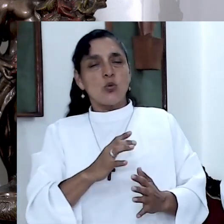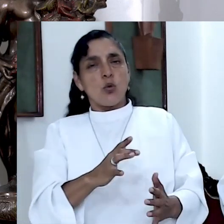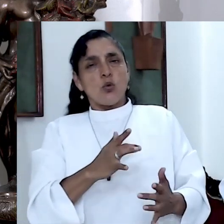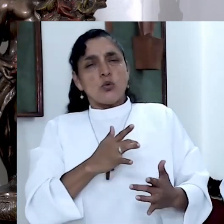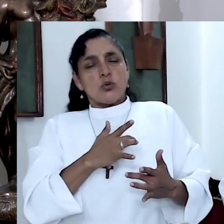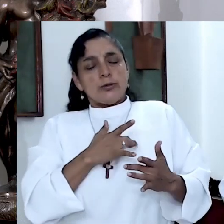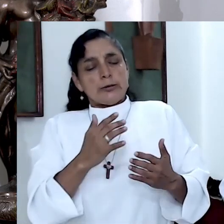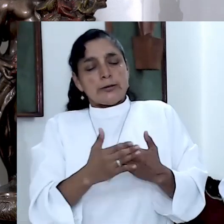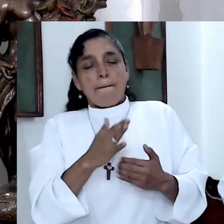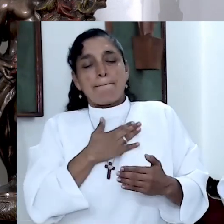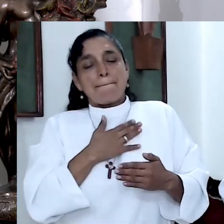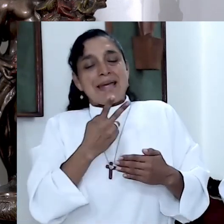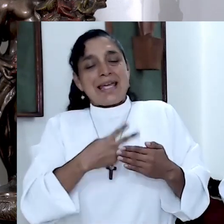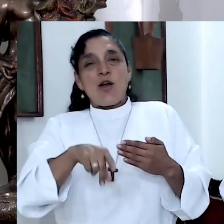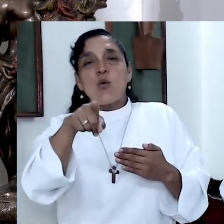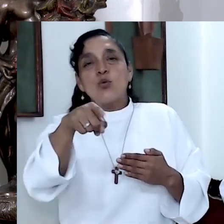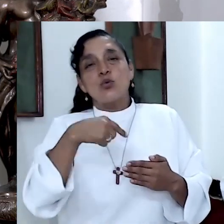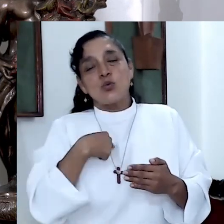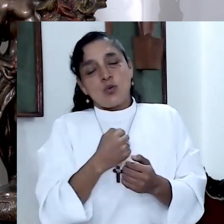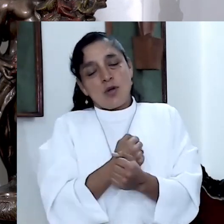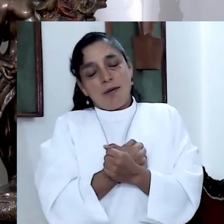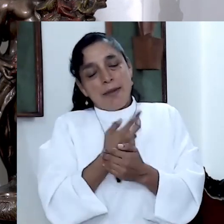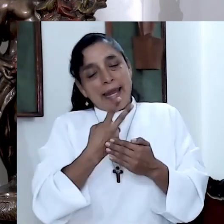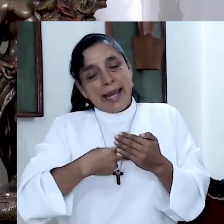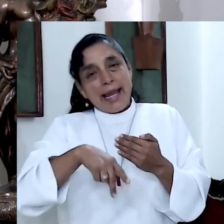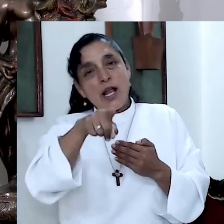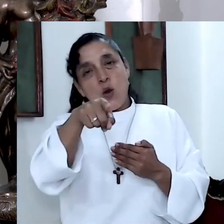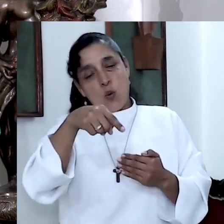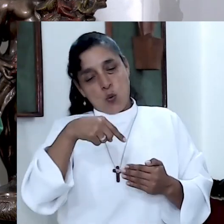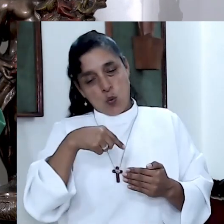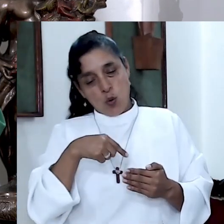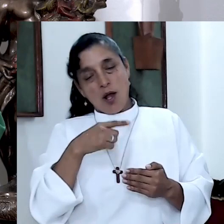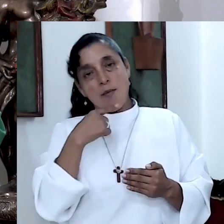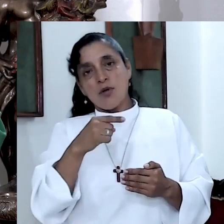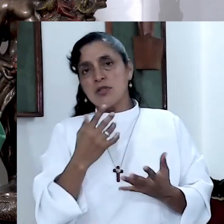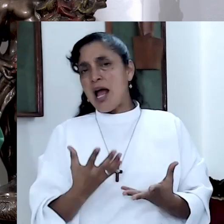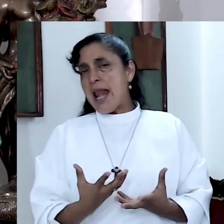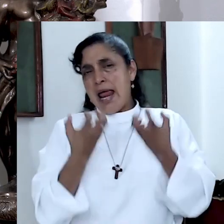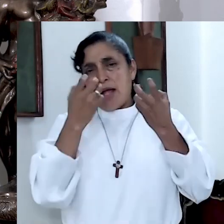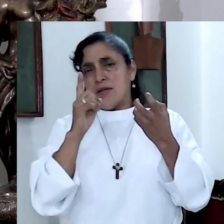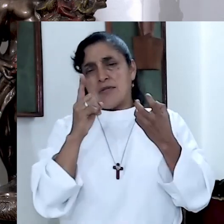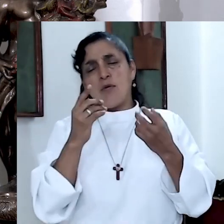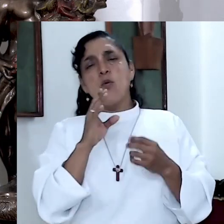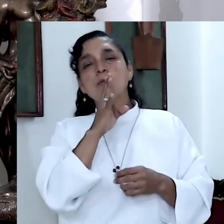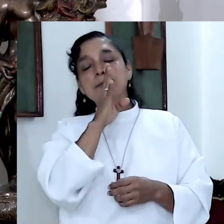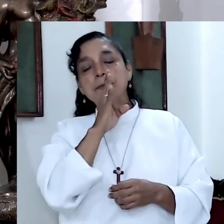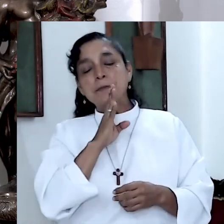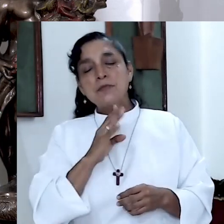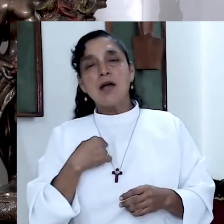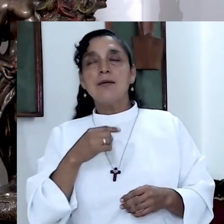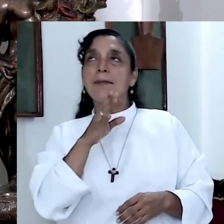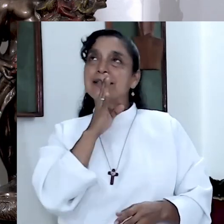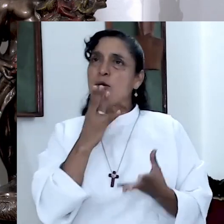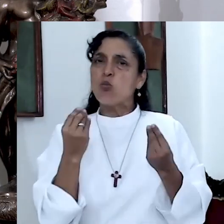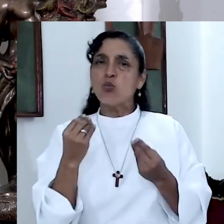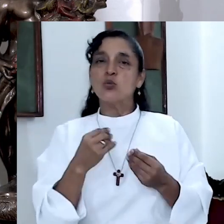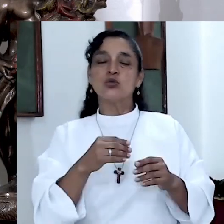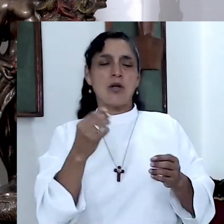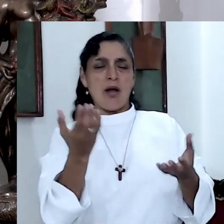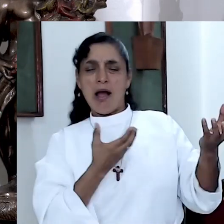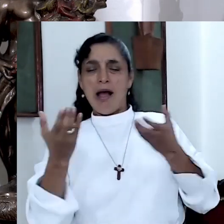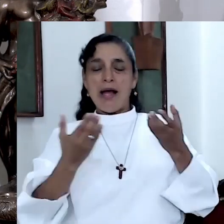compasivo. Todo amor y lealtad, lento a la cólera, compasivo